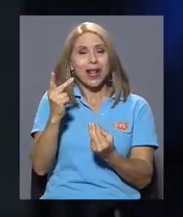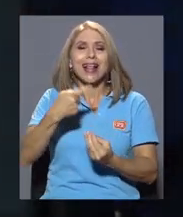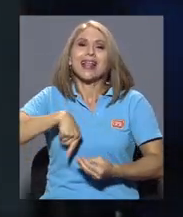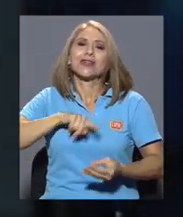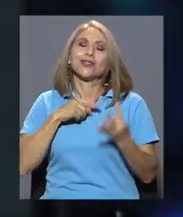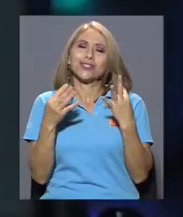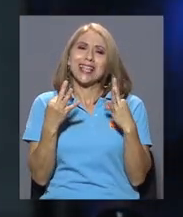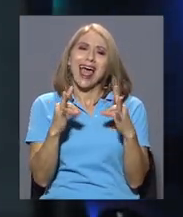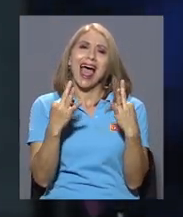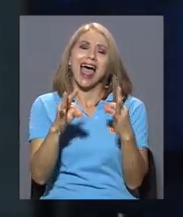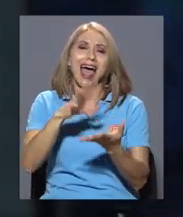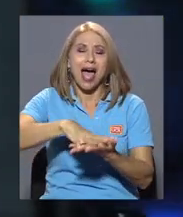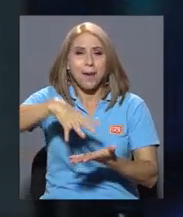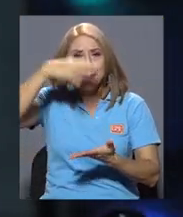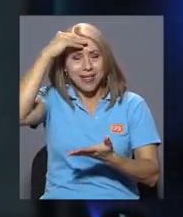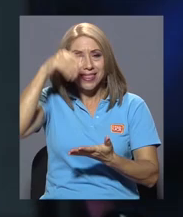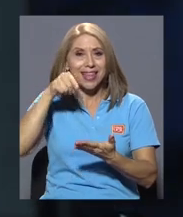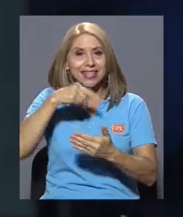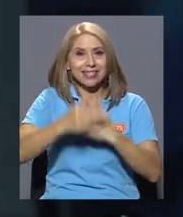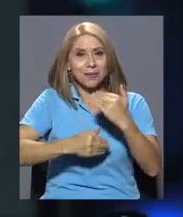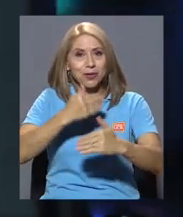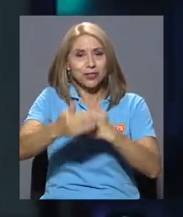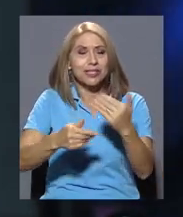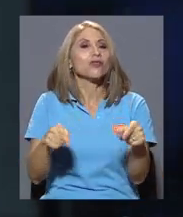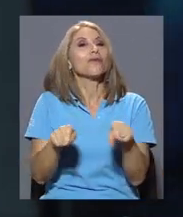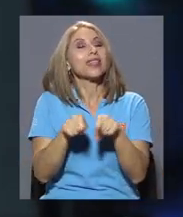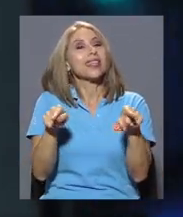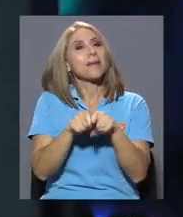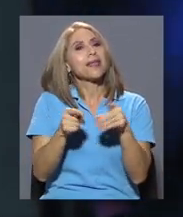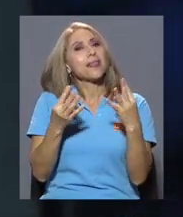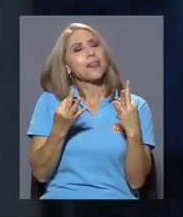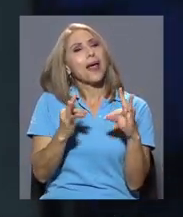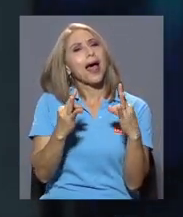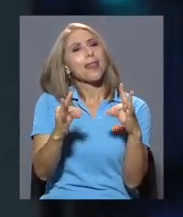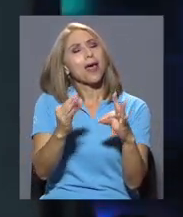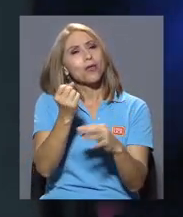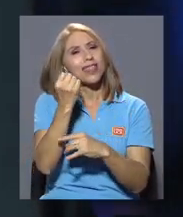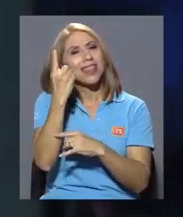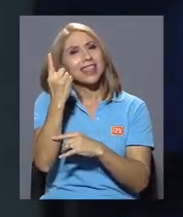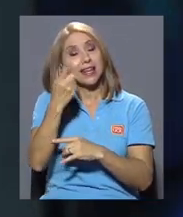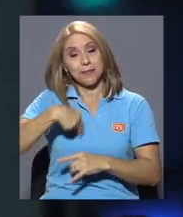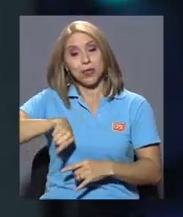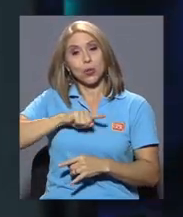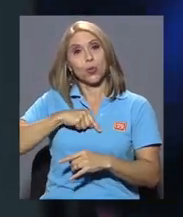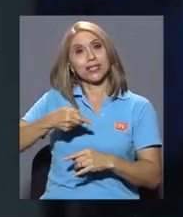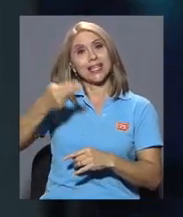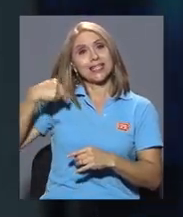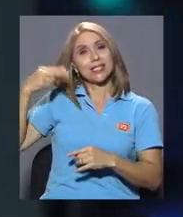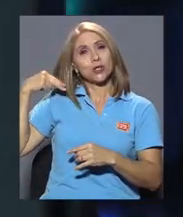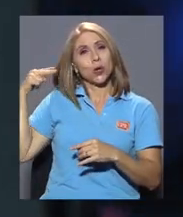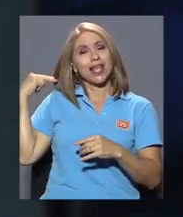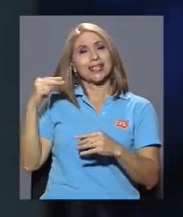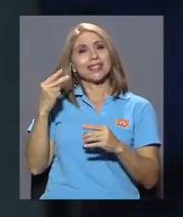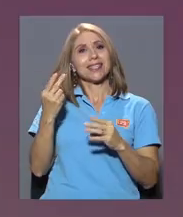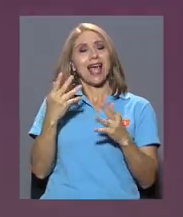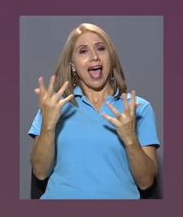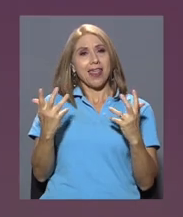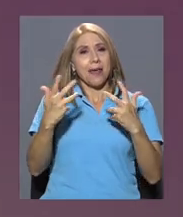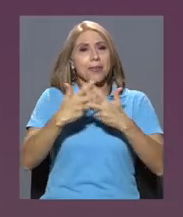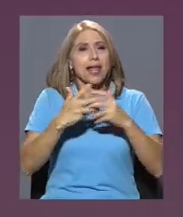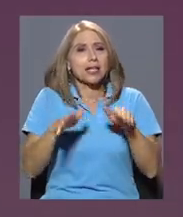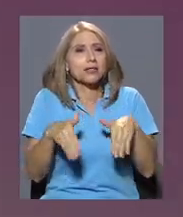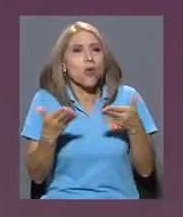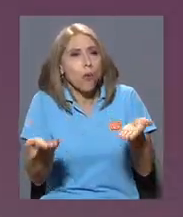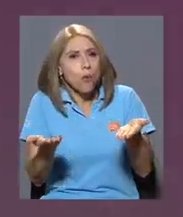aprender de ese proceso y también hemos tratado de entender cómo adaptar nuestras historias y cómo crear personajes